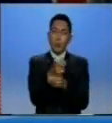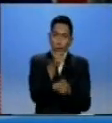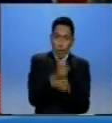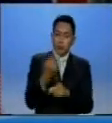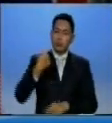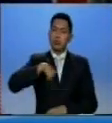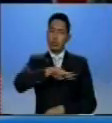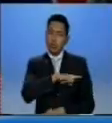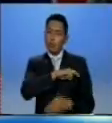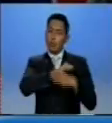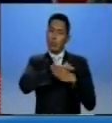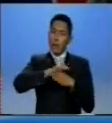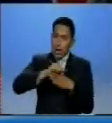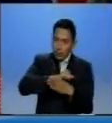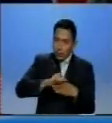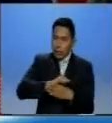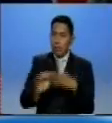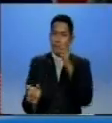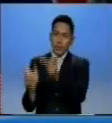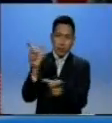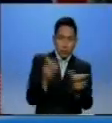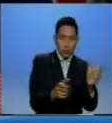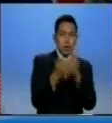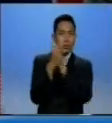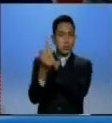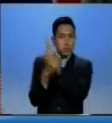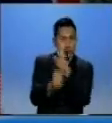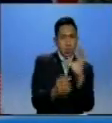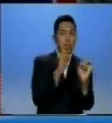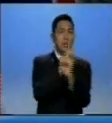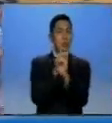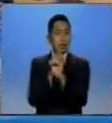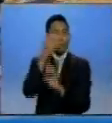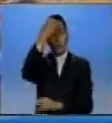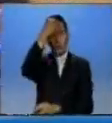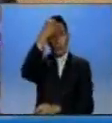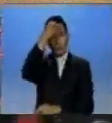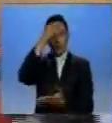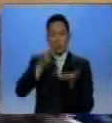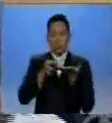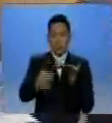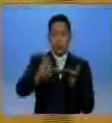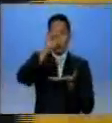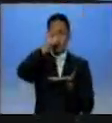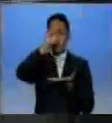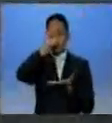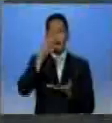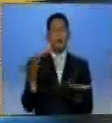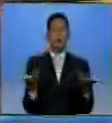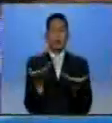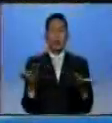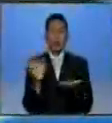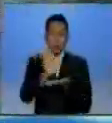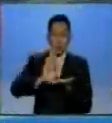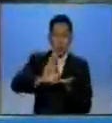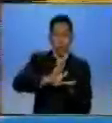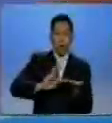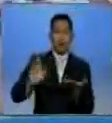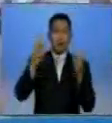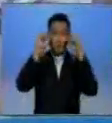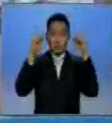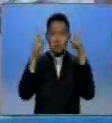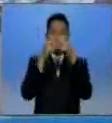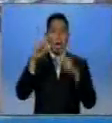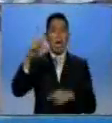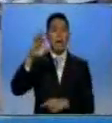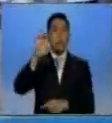sea la totalidad de albergue, de instituciones educativas en Rumiñahui. Los sitios elegidos fueron en Quito los barrios de San Gabriel y Mirasierra,